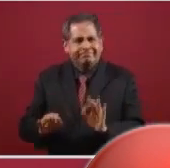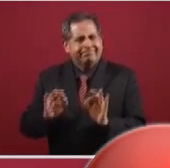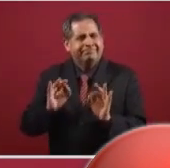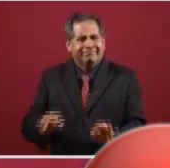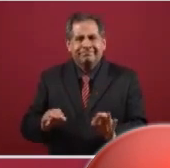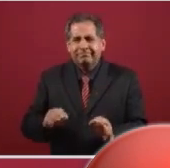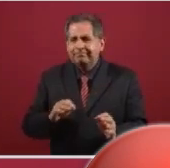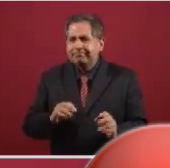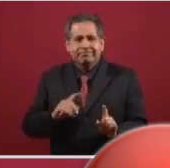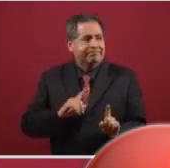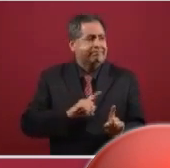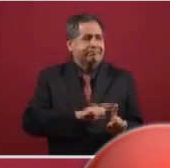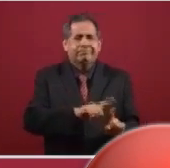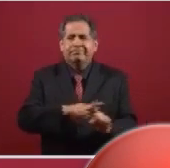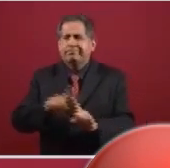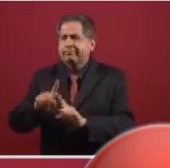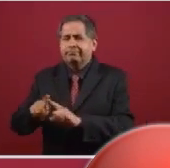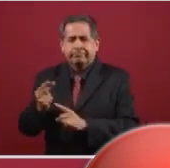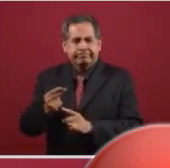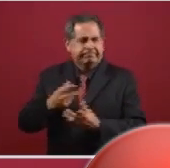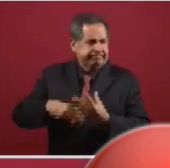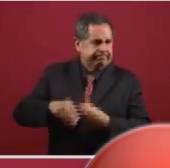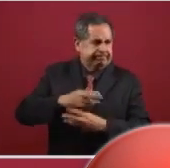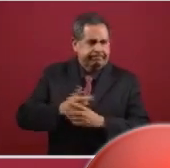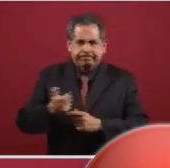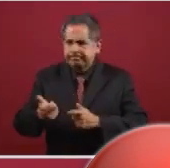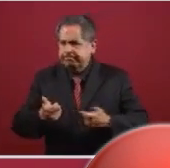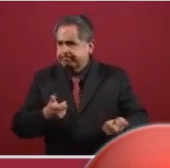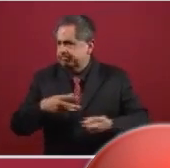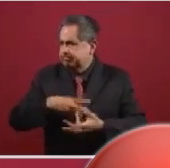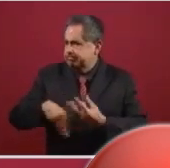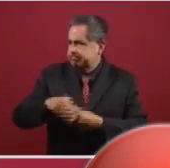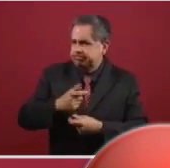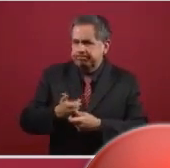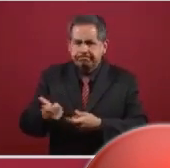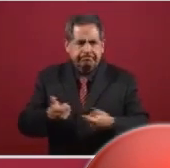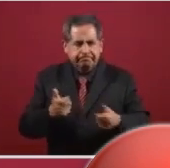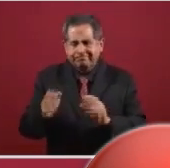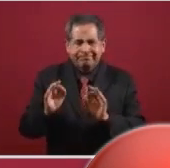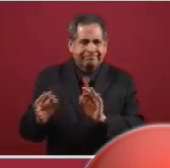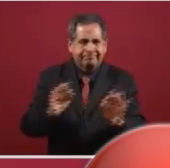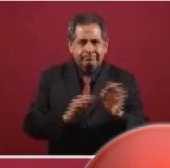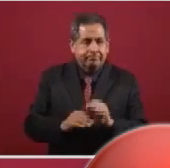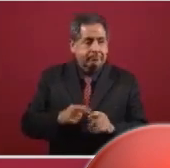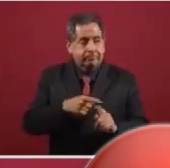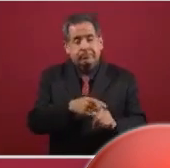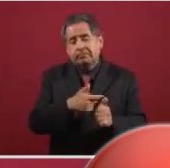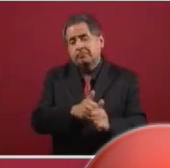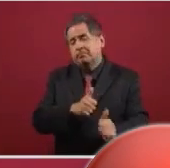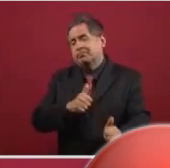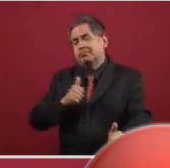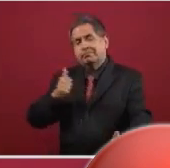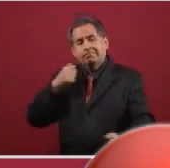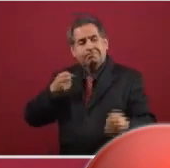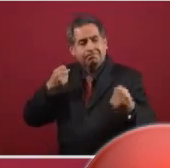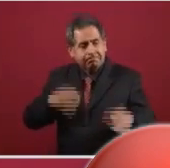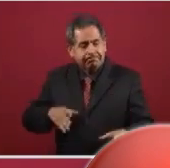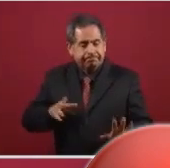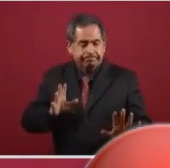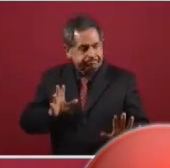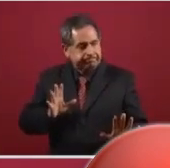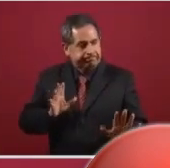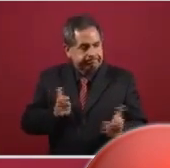las necesidades, todas las demandas que hay, todo el rezago que